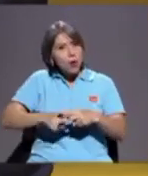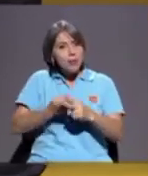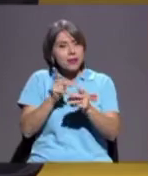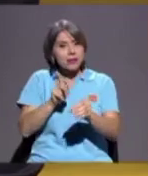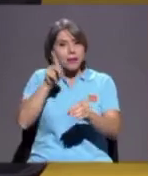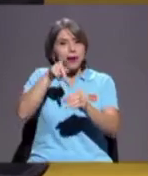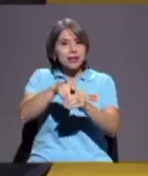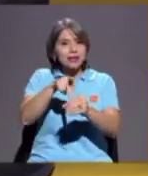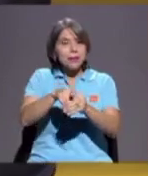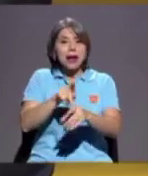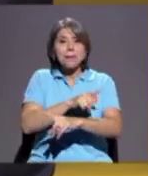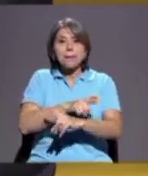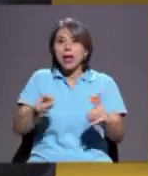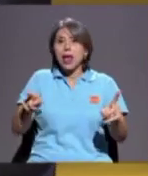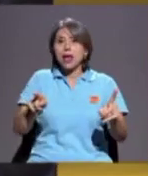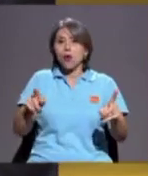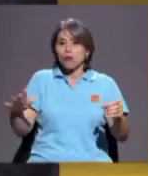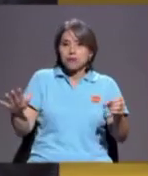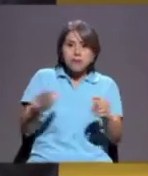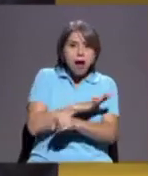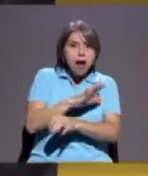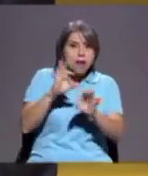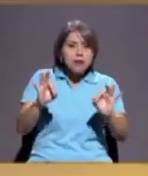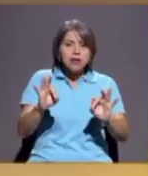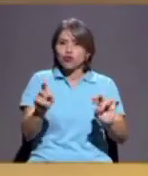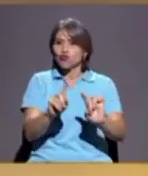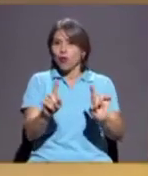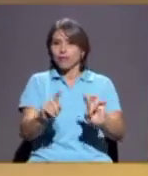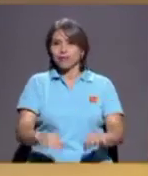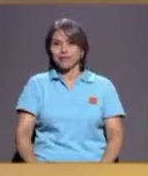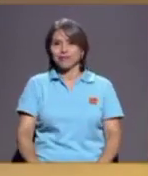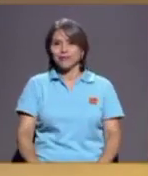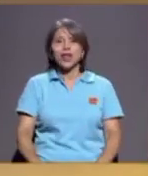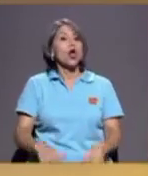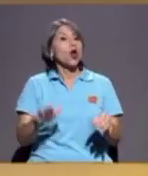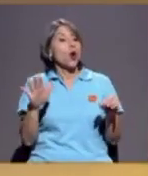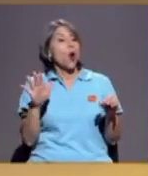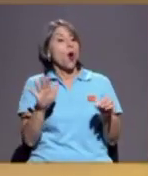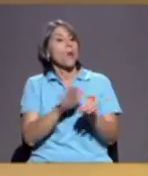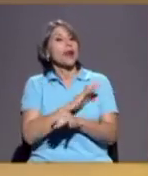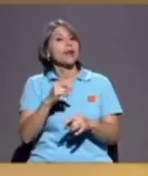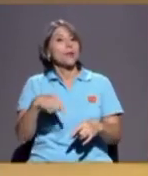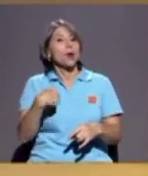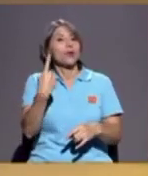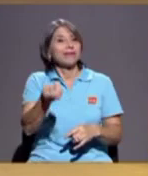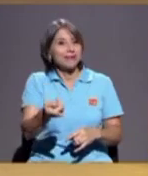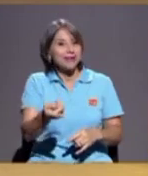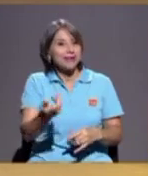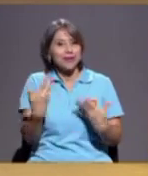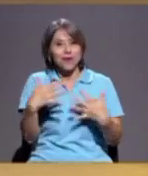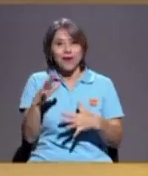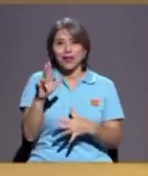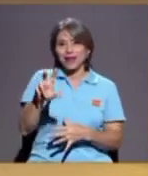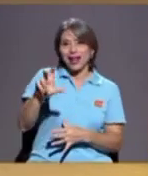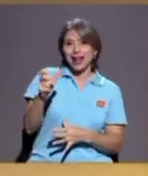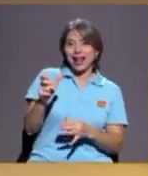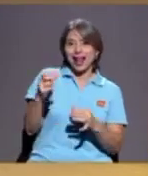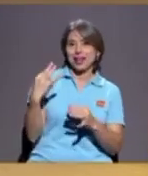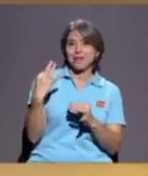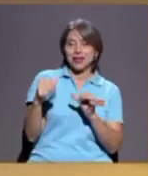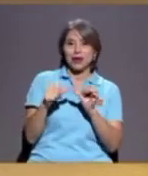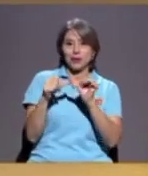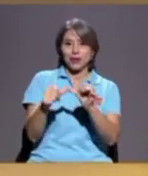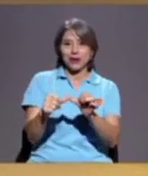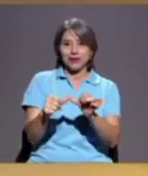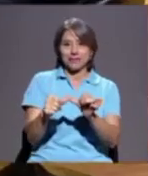no lo hemos llegado a completar todavía. Completémoslo, don Miguel, en el siguiente segmento, una vez que el canal nos invite a